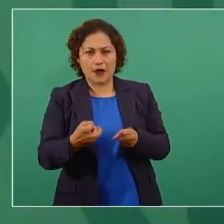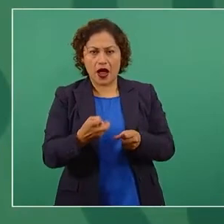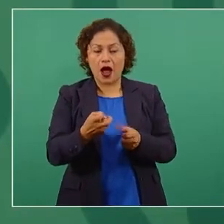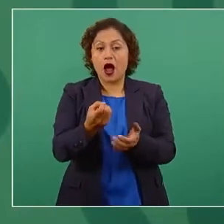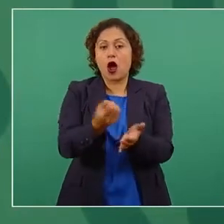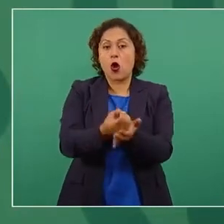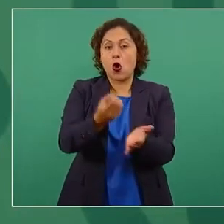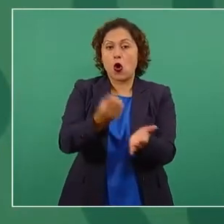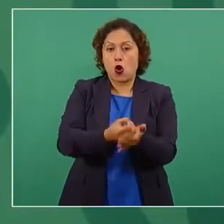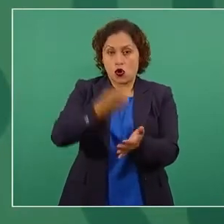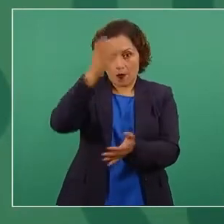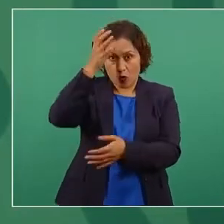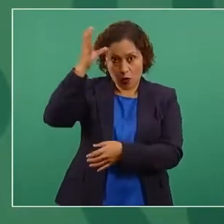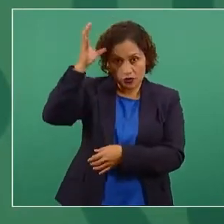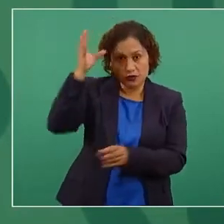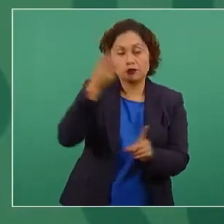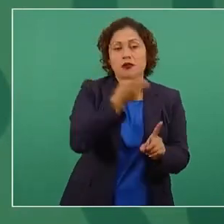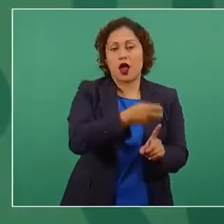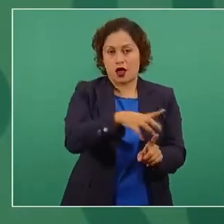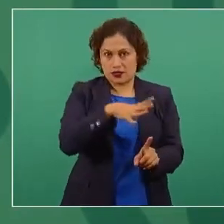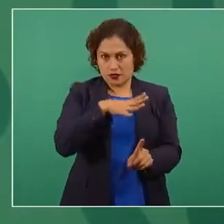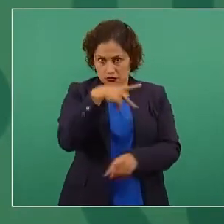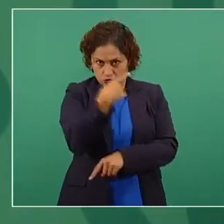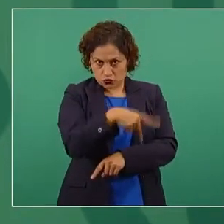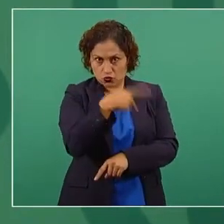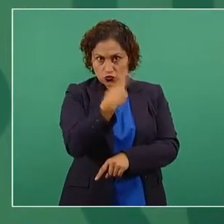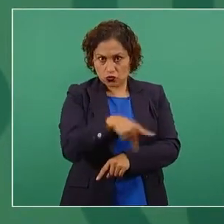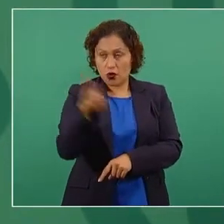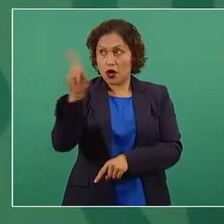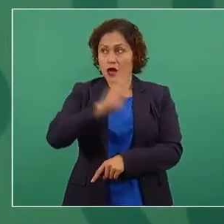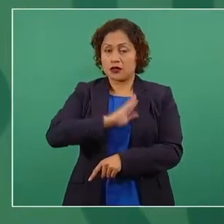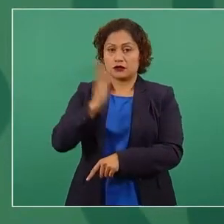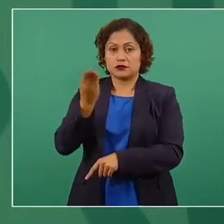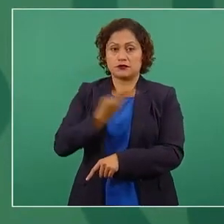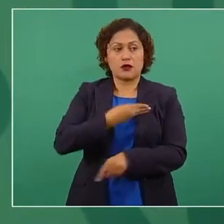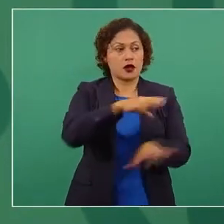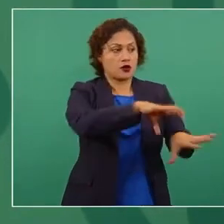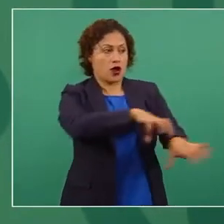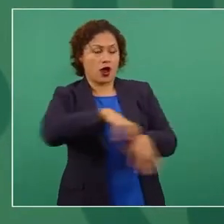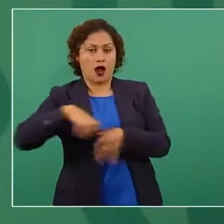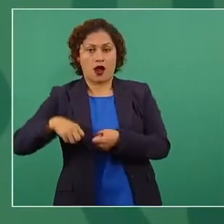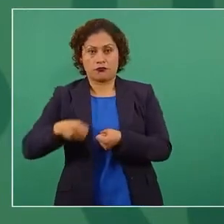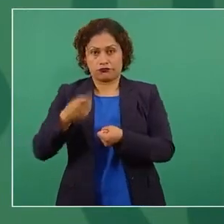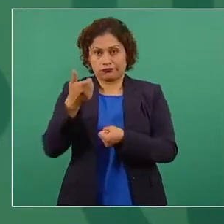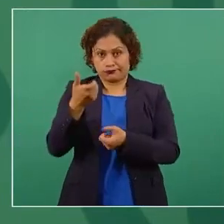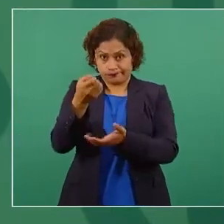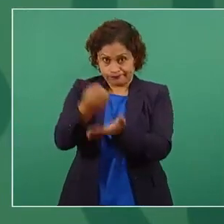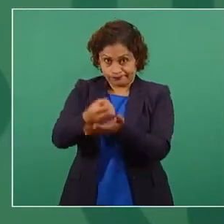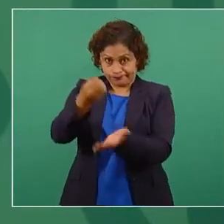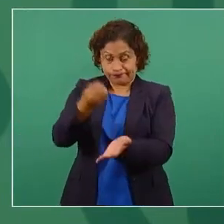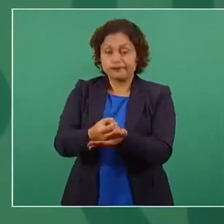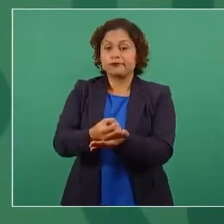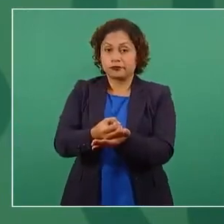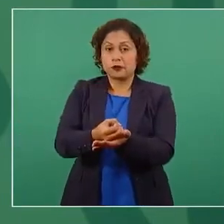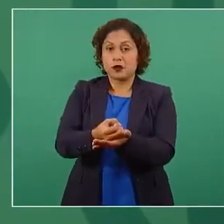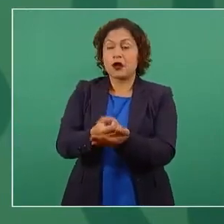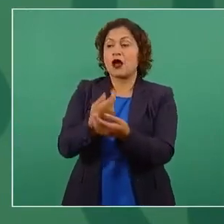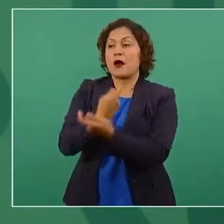que se lo robaron y se lo repartieron, y le tocó más a los